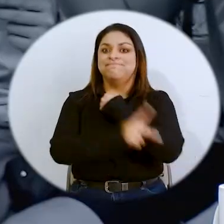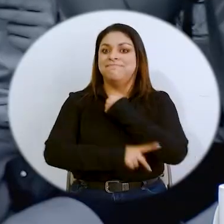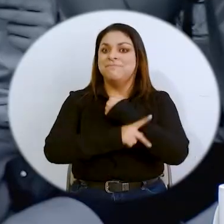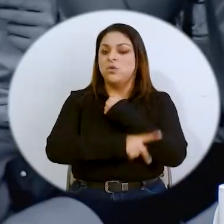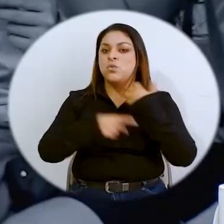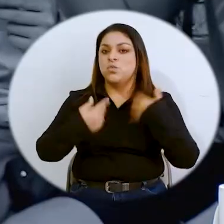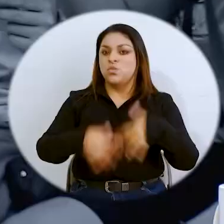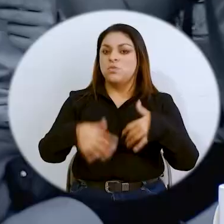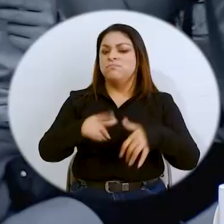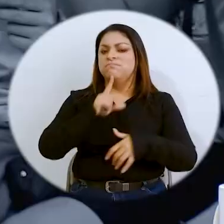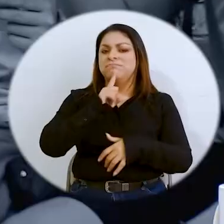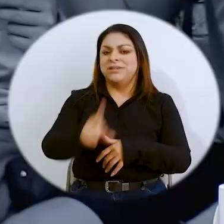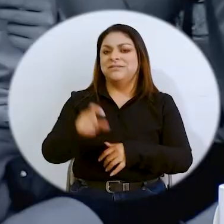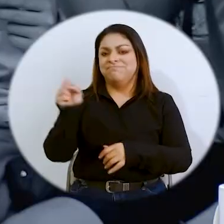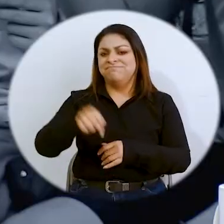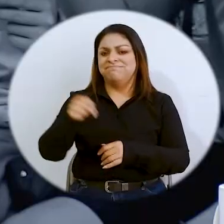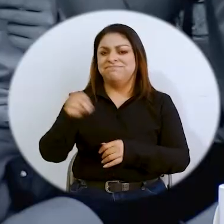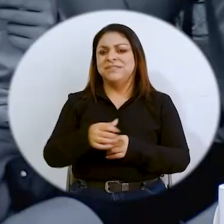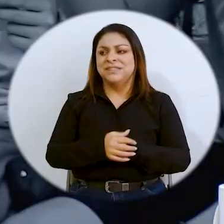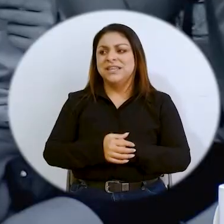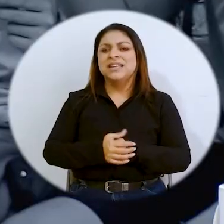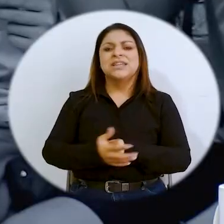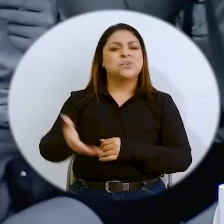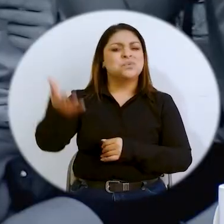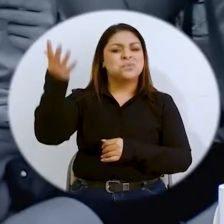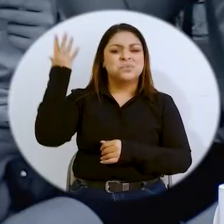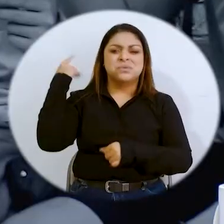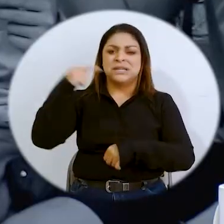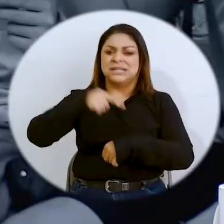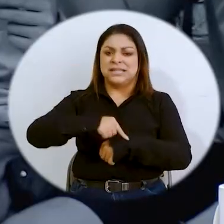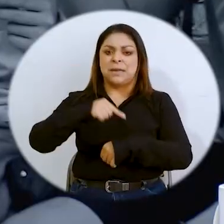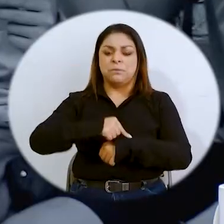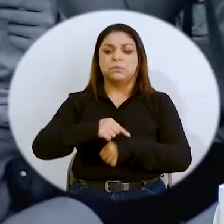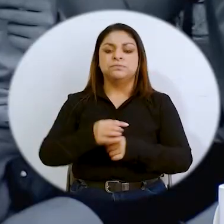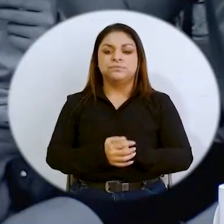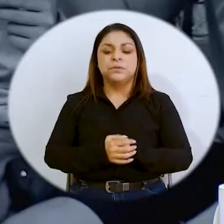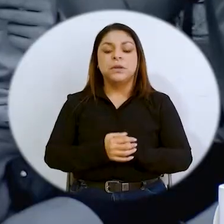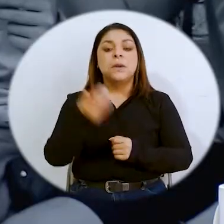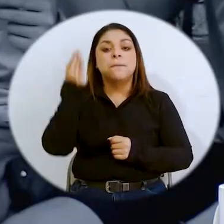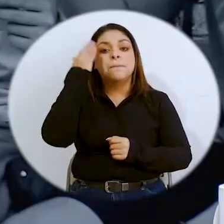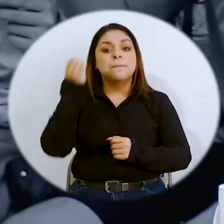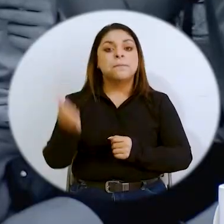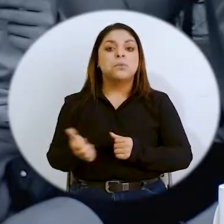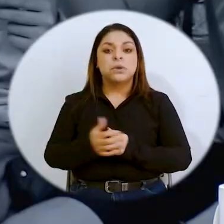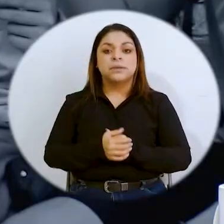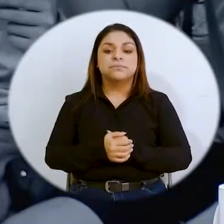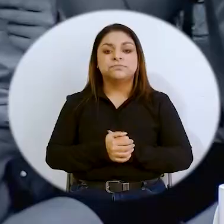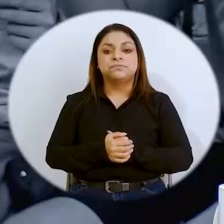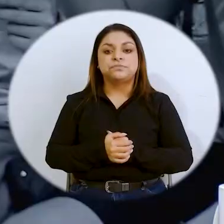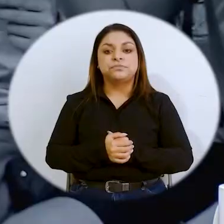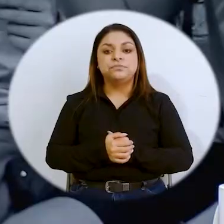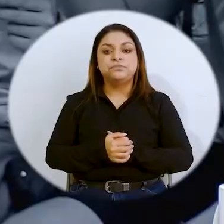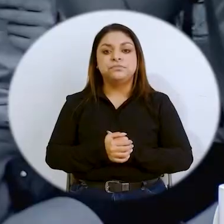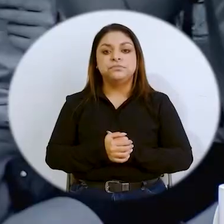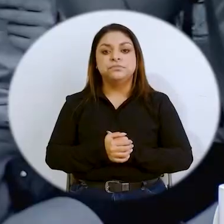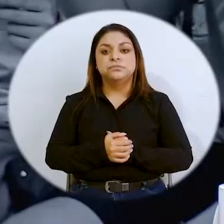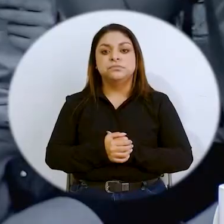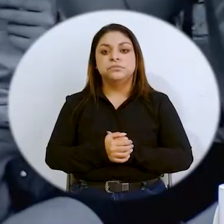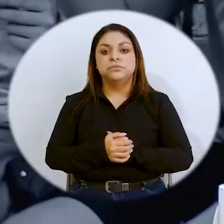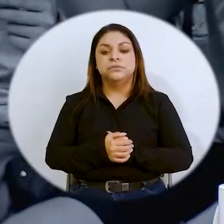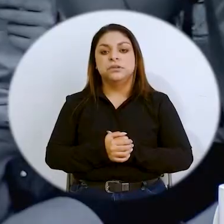país en definitiva, de cara al nuevo gobierno, que vienen desde mucho tiempo atrás, porque era uno de